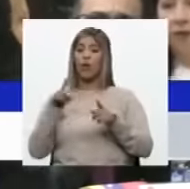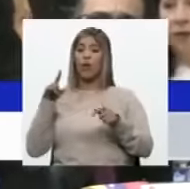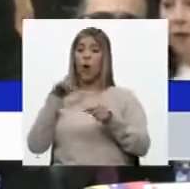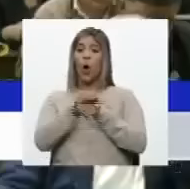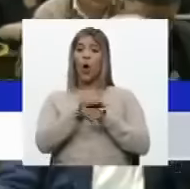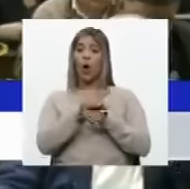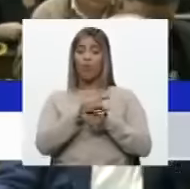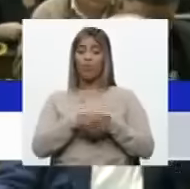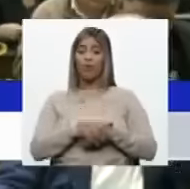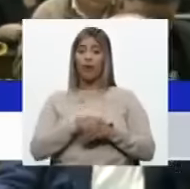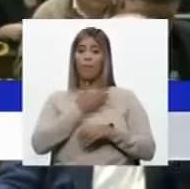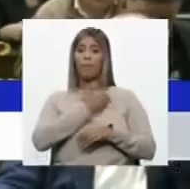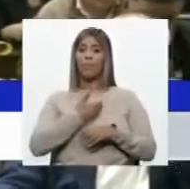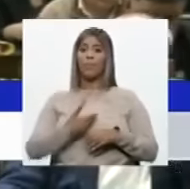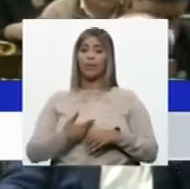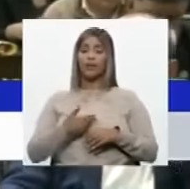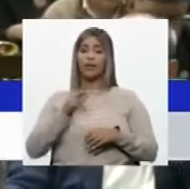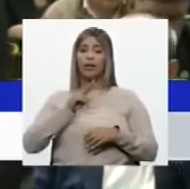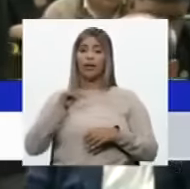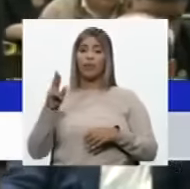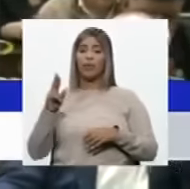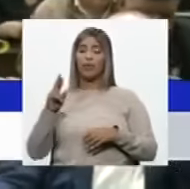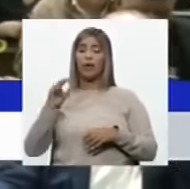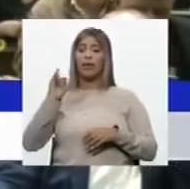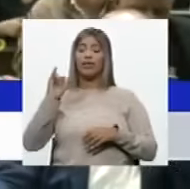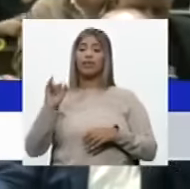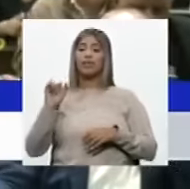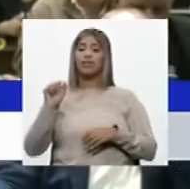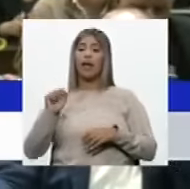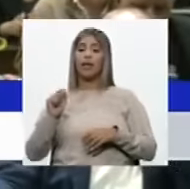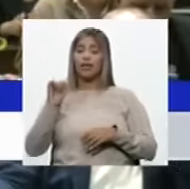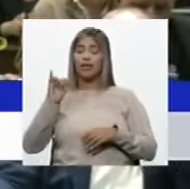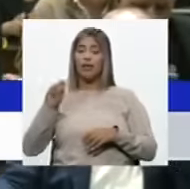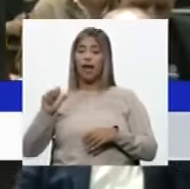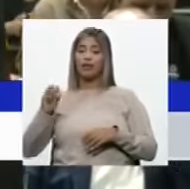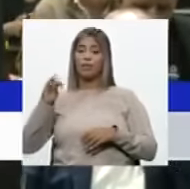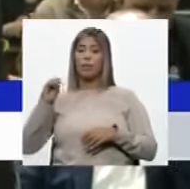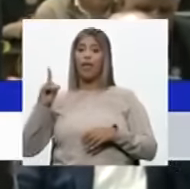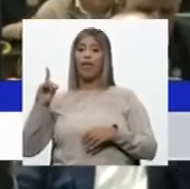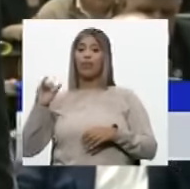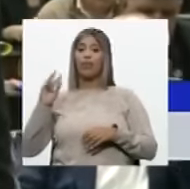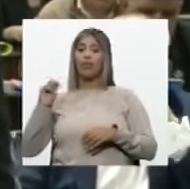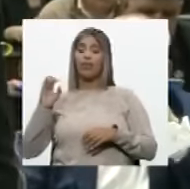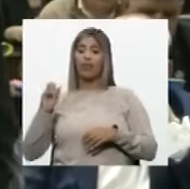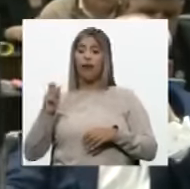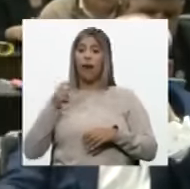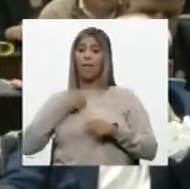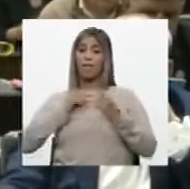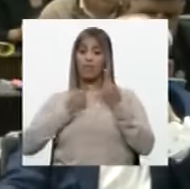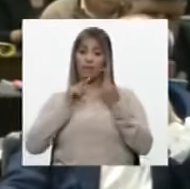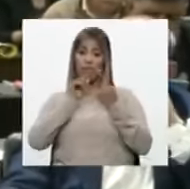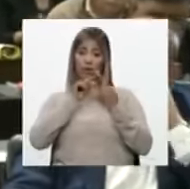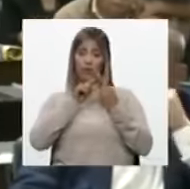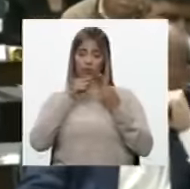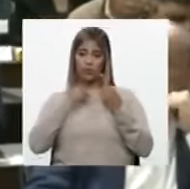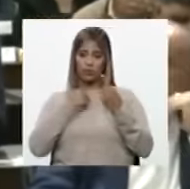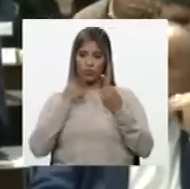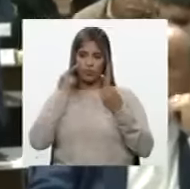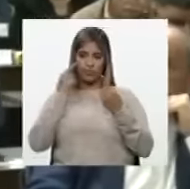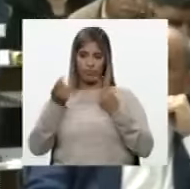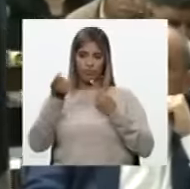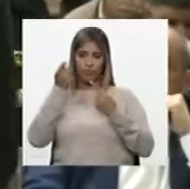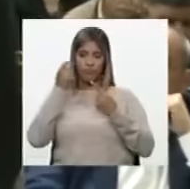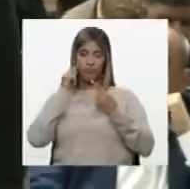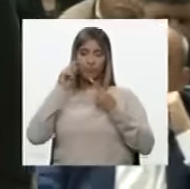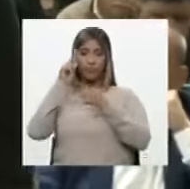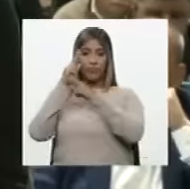Estado al presidente de la República, Isaías Medina Angarita. Y mi intervención va primero para reivindicar la